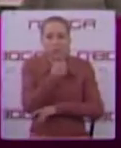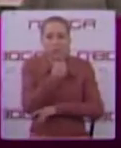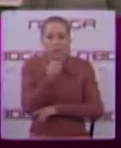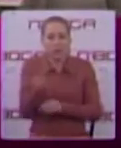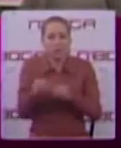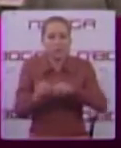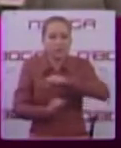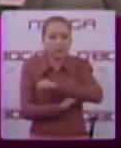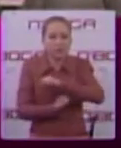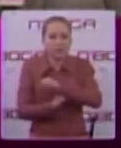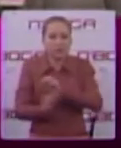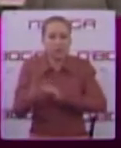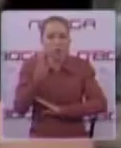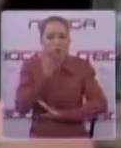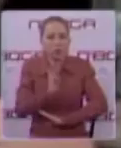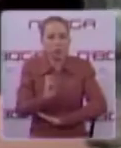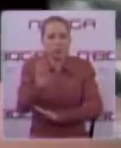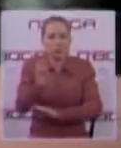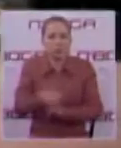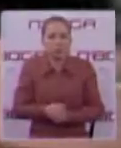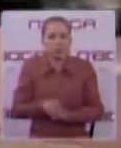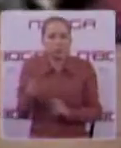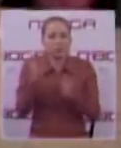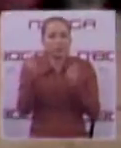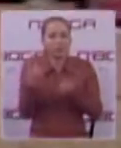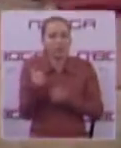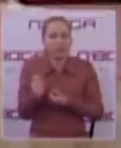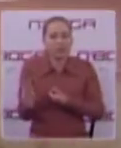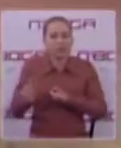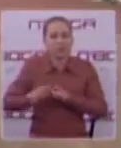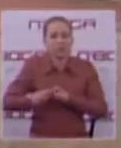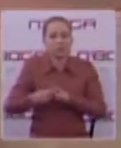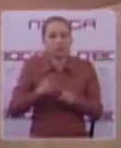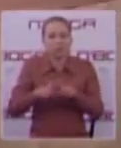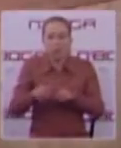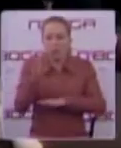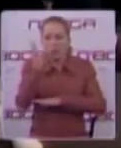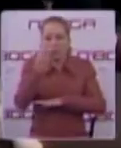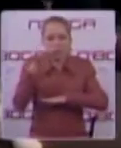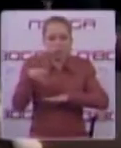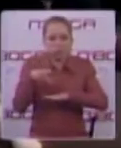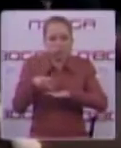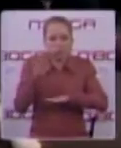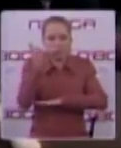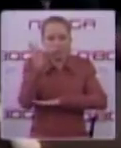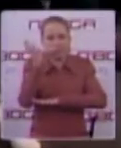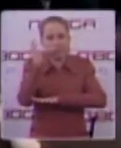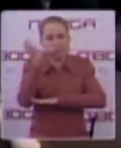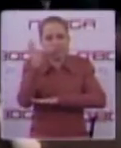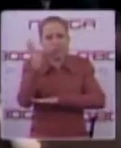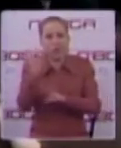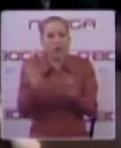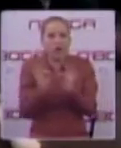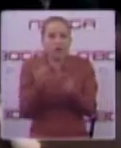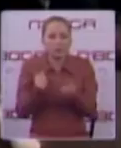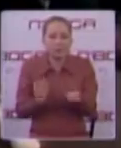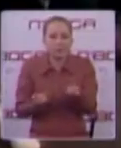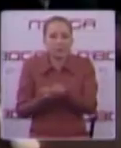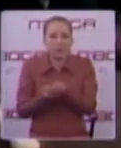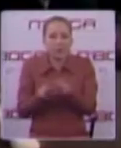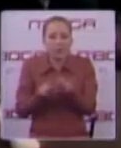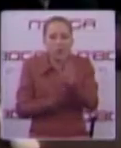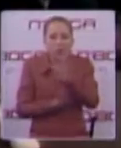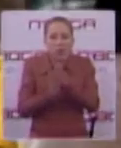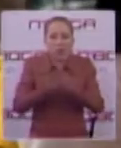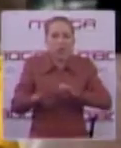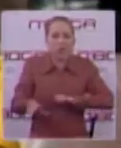ese fortalecimiento turístico. Un evento que contará con la participación de expositores nacionales e internacionales, quienes contribuirán al desarrollo